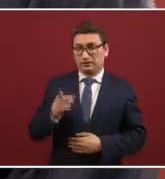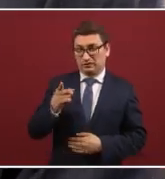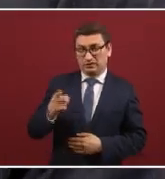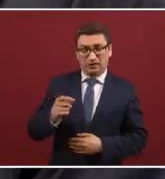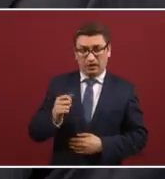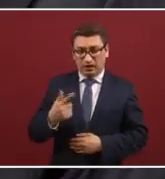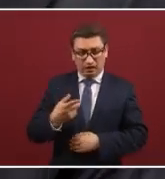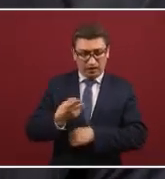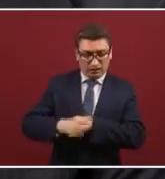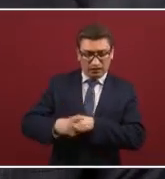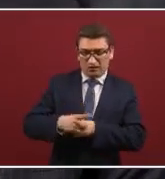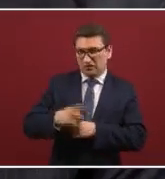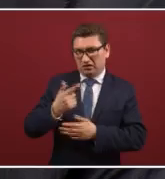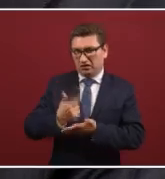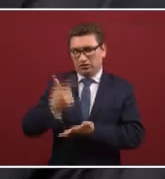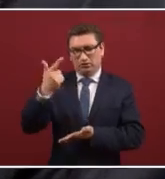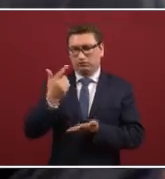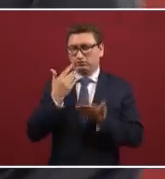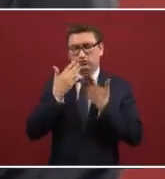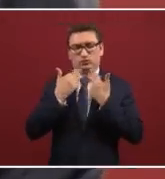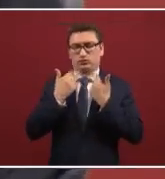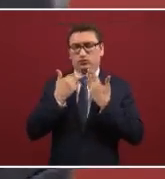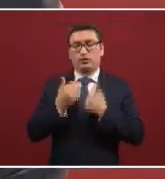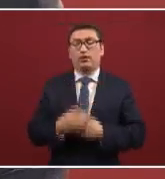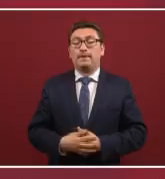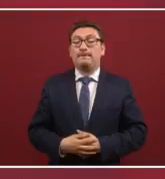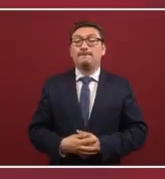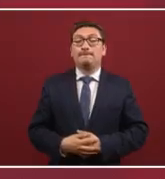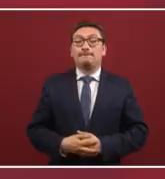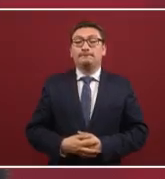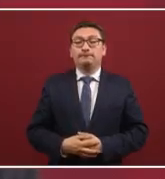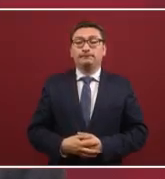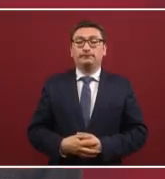daños mayores, que sí